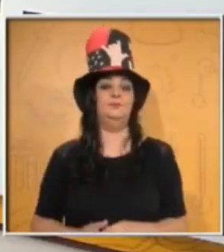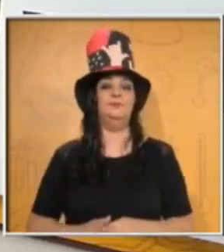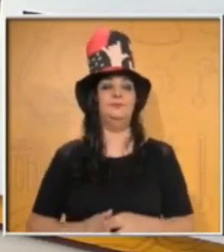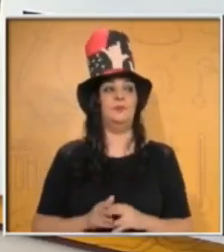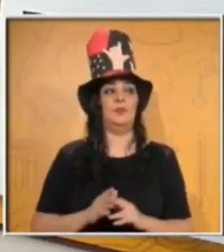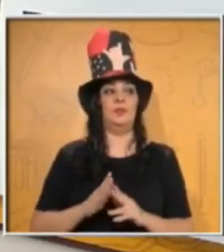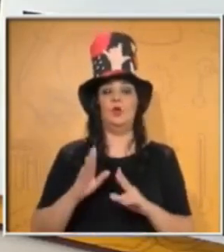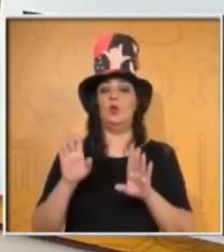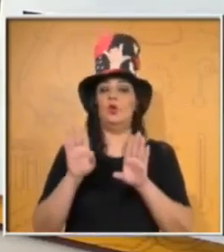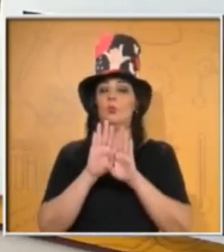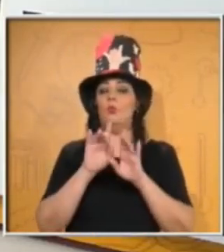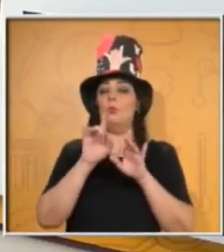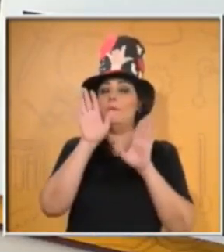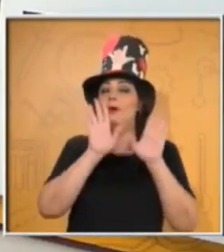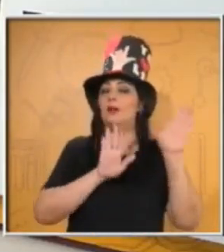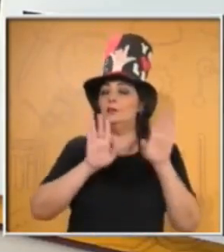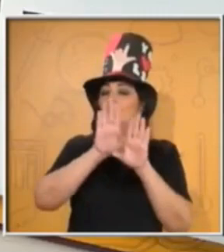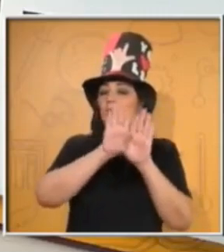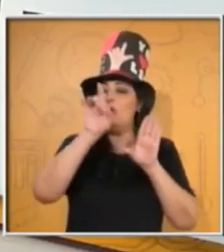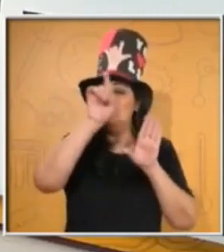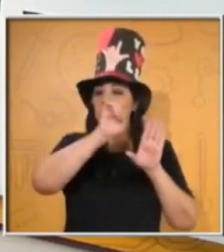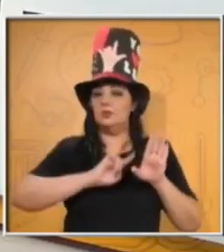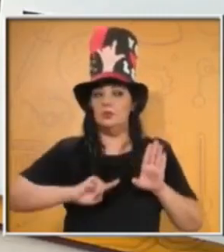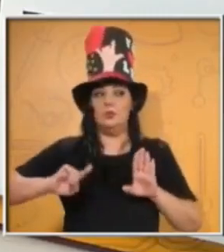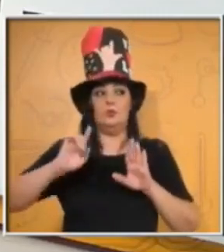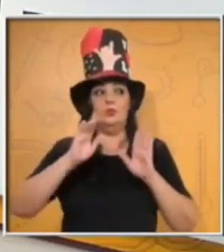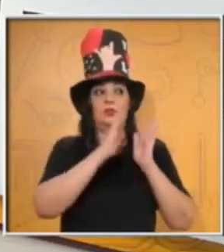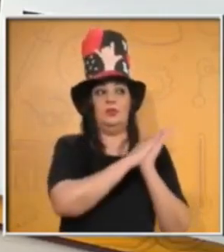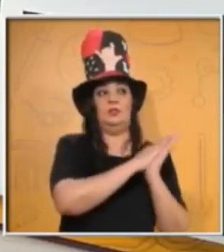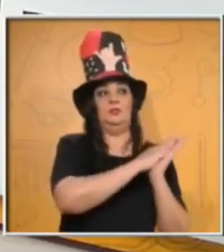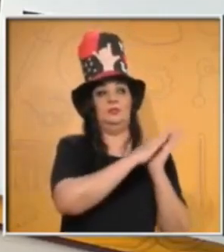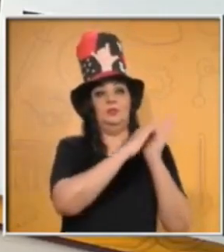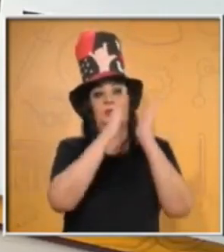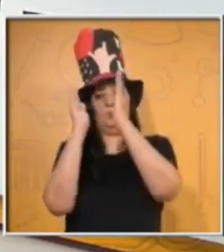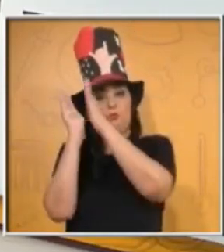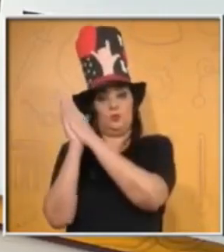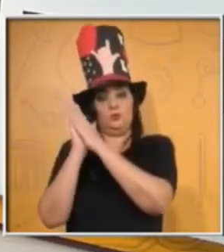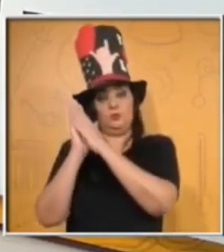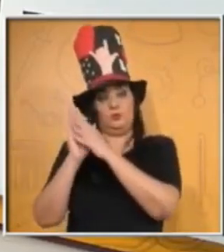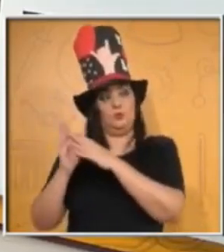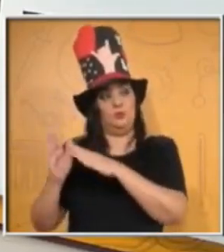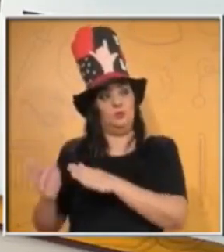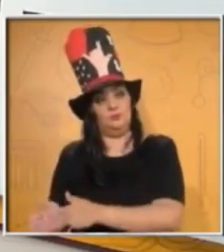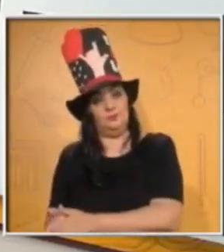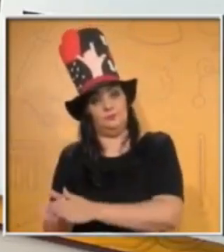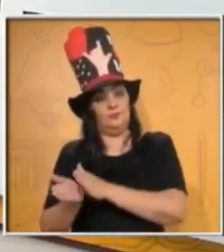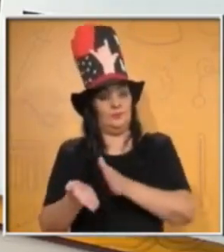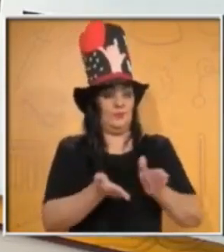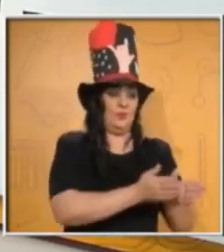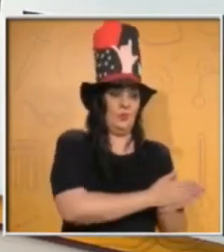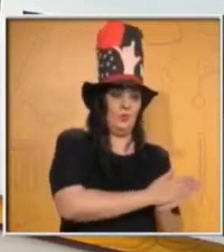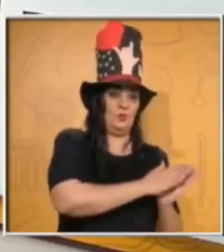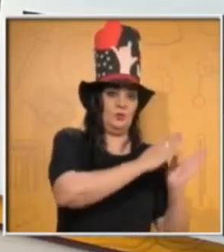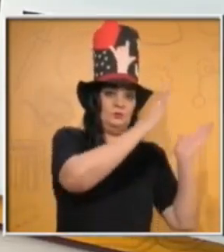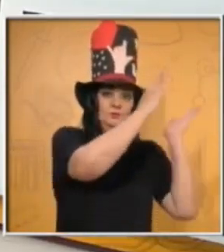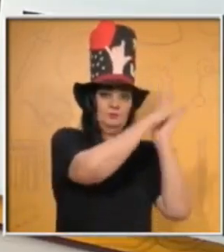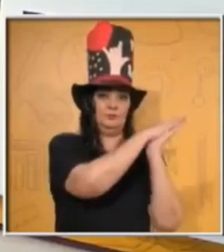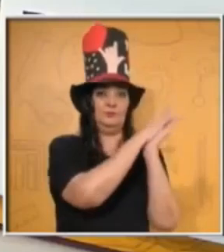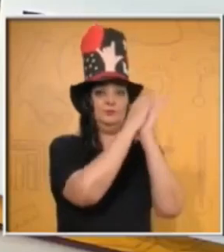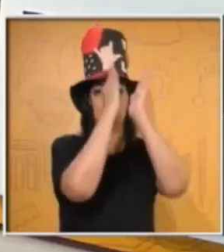Estoy haciendo como un círculo. 1, 2, 3, 4. 1,